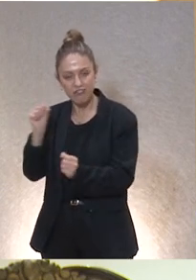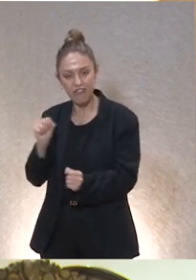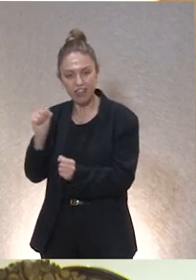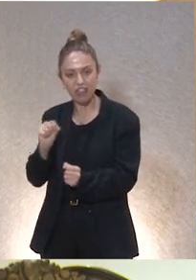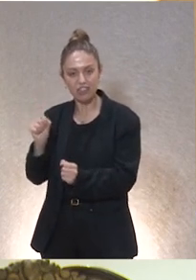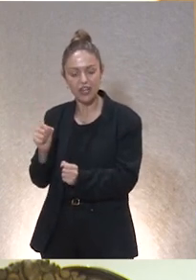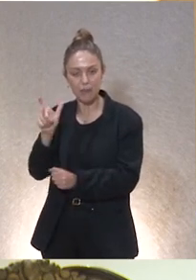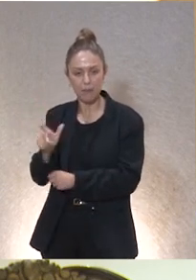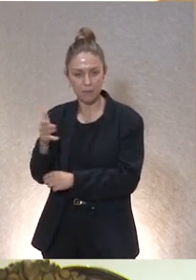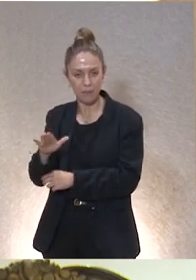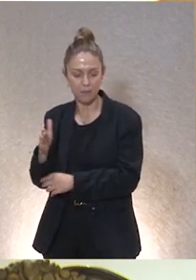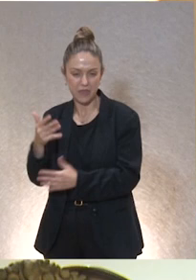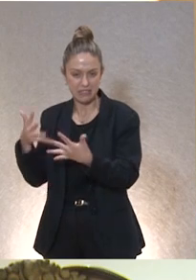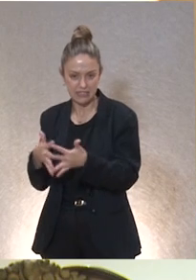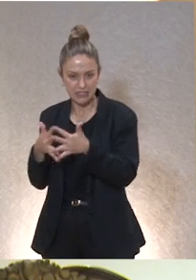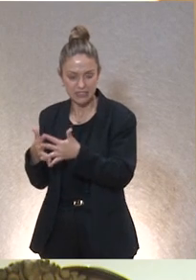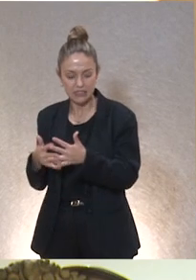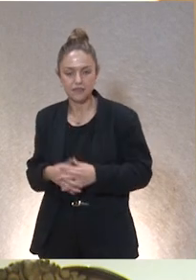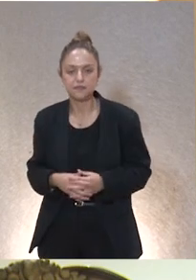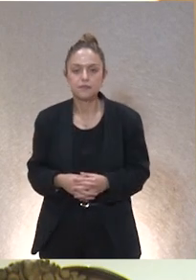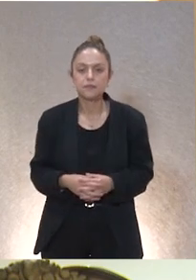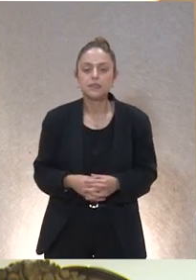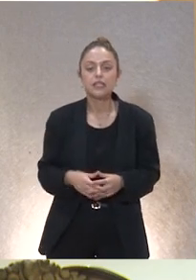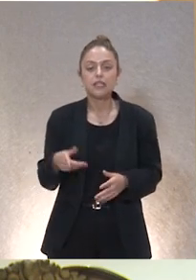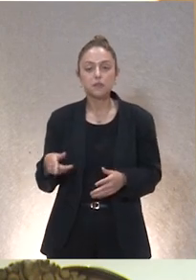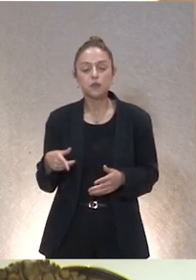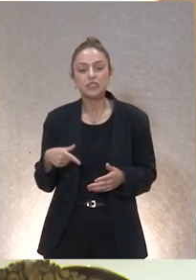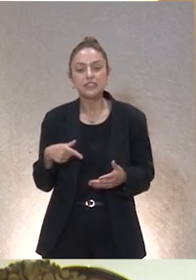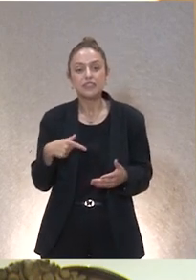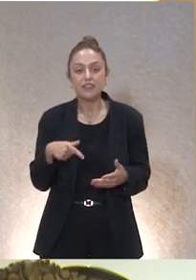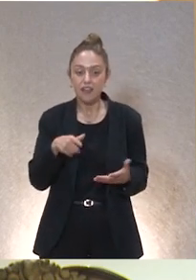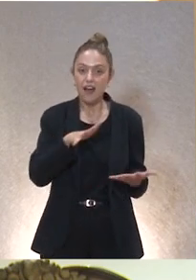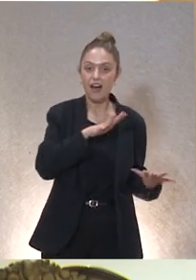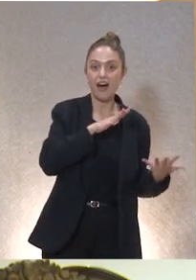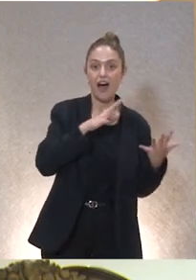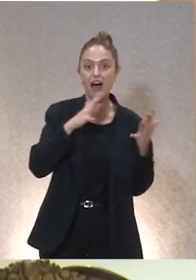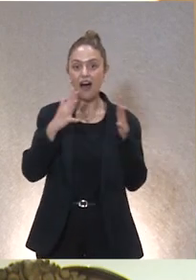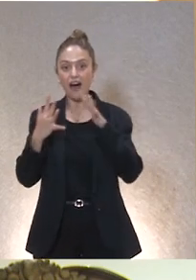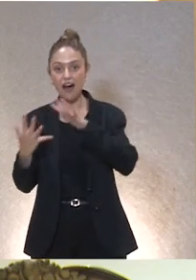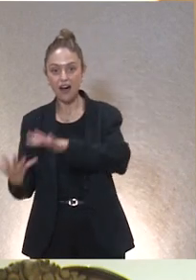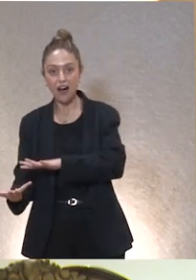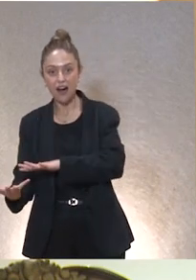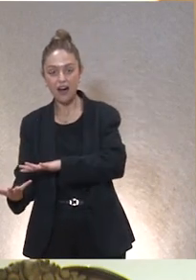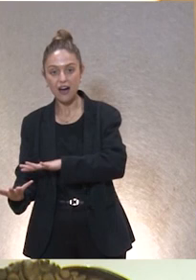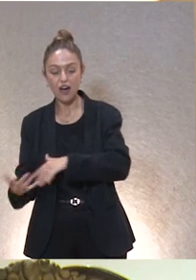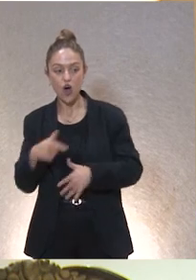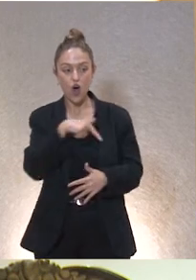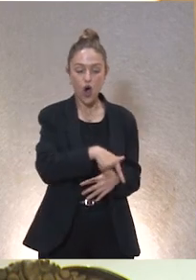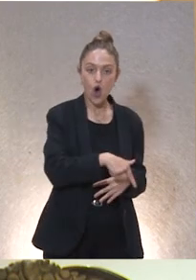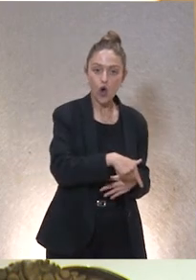hoy concluía Obama Pues que hemos reemplazado hemos reemplazado el qué ha ocurrido